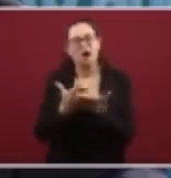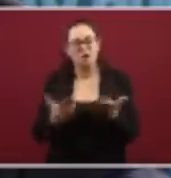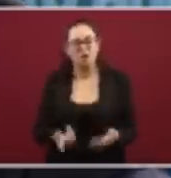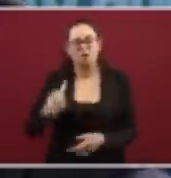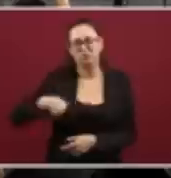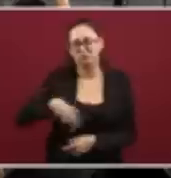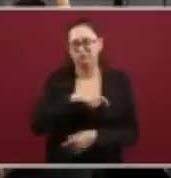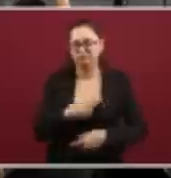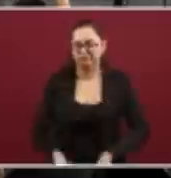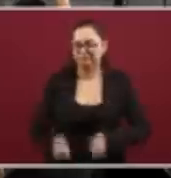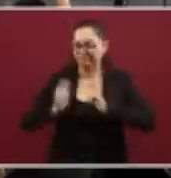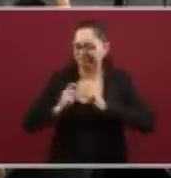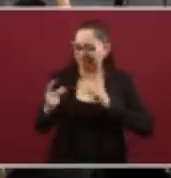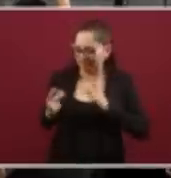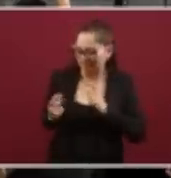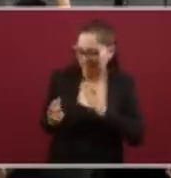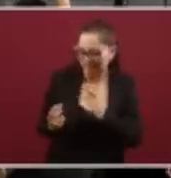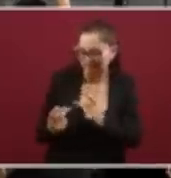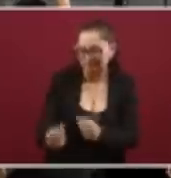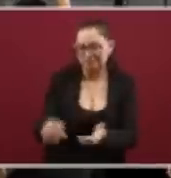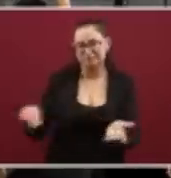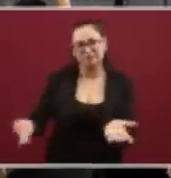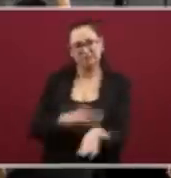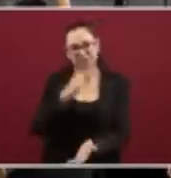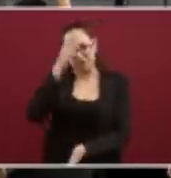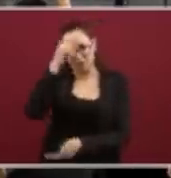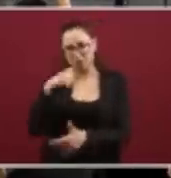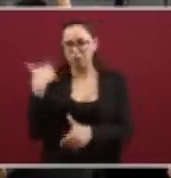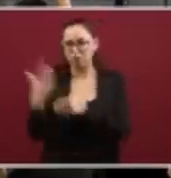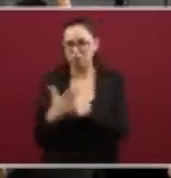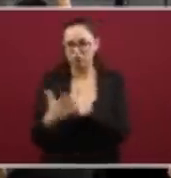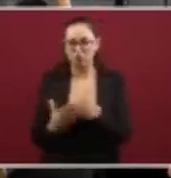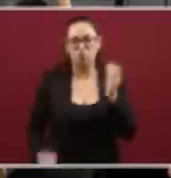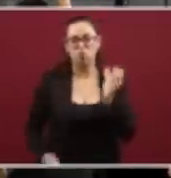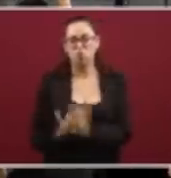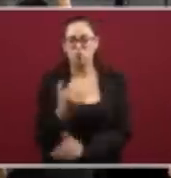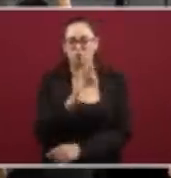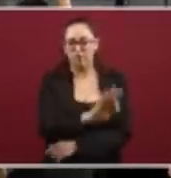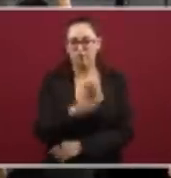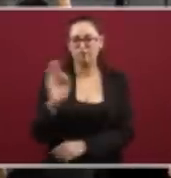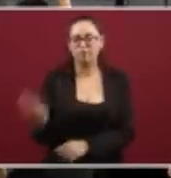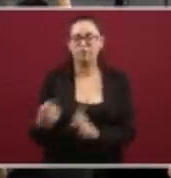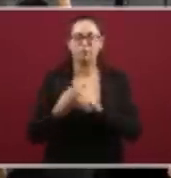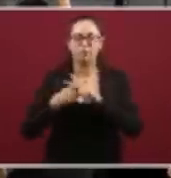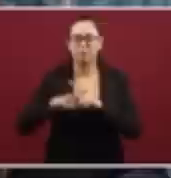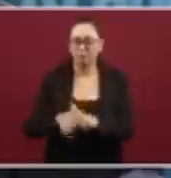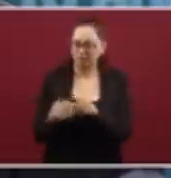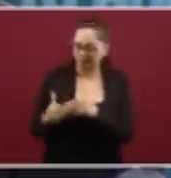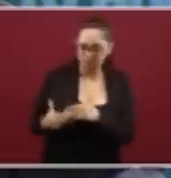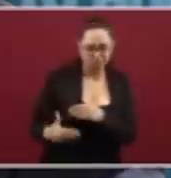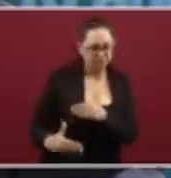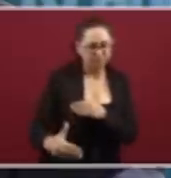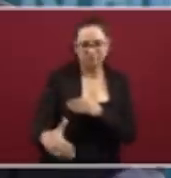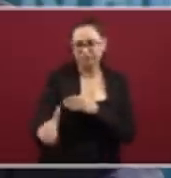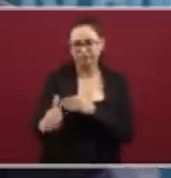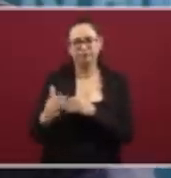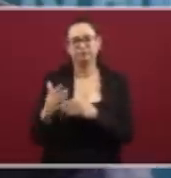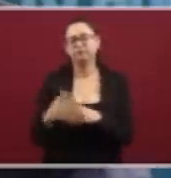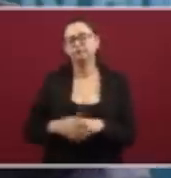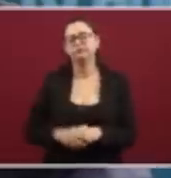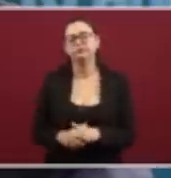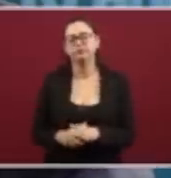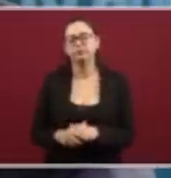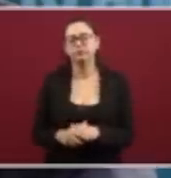firmar el último convenio para la nueva fecha y poderlo tener ya en funcionamiento en los próximos meses